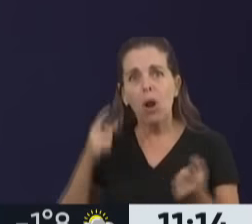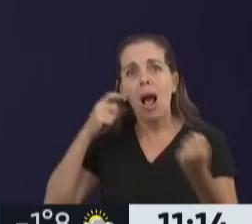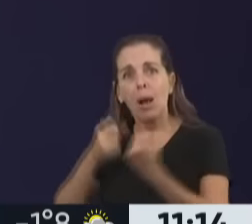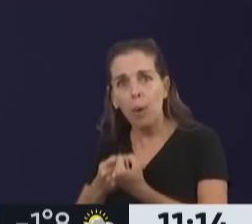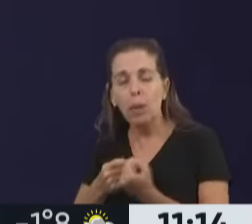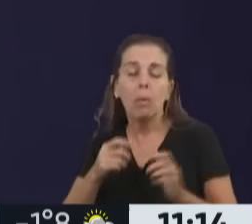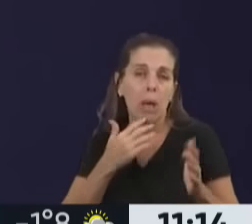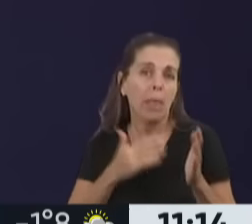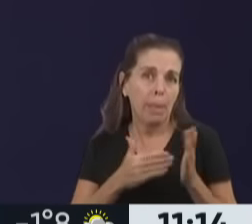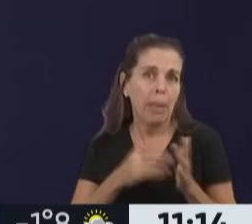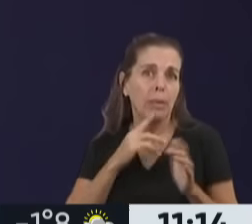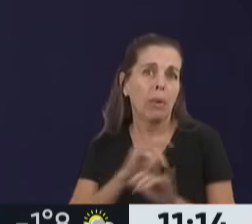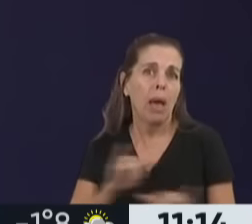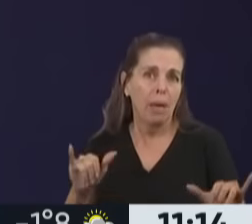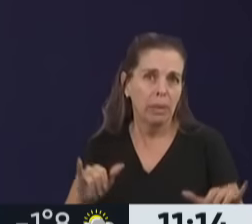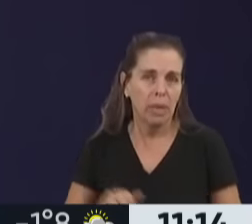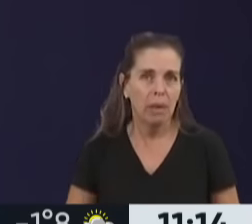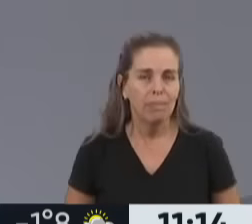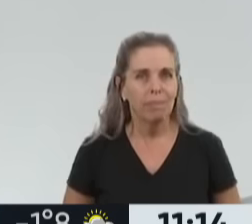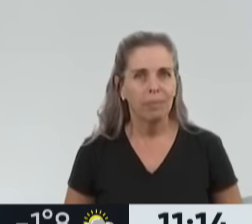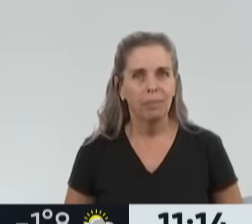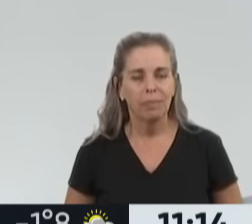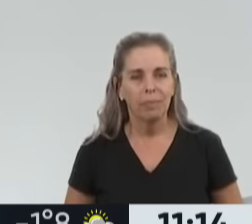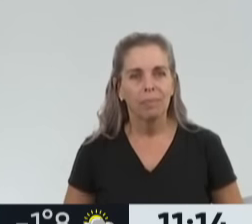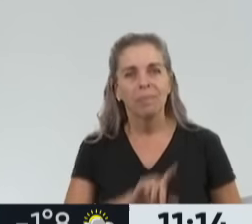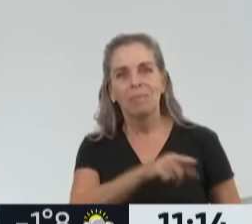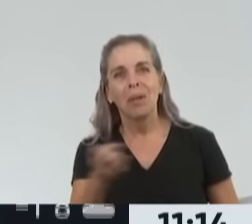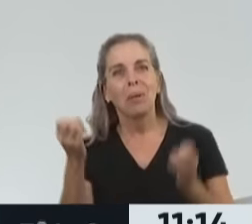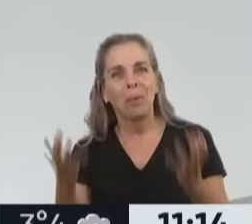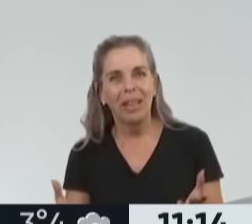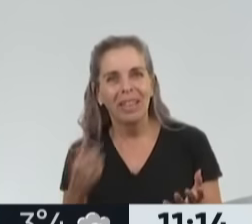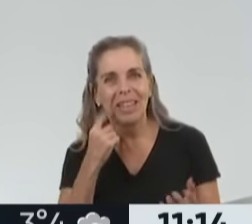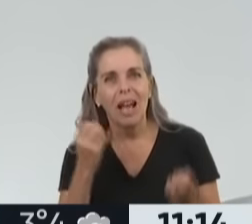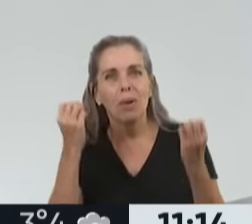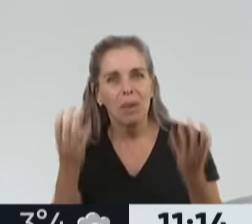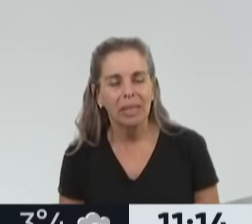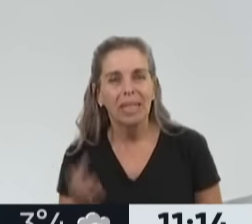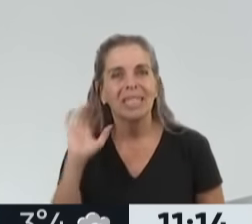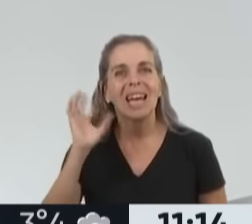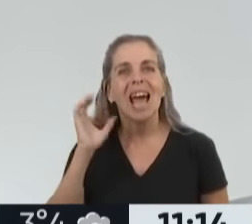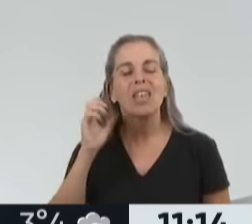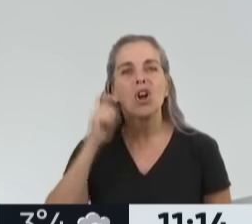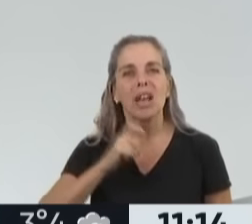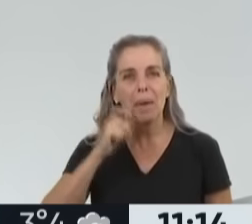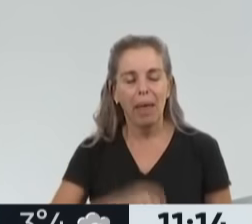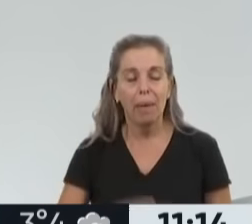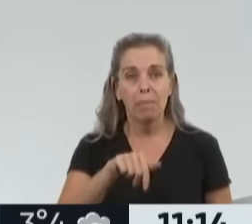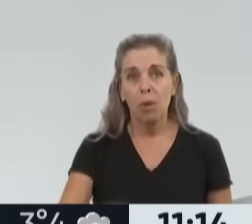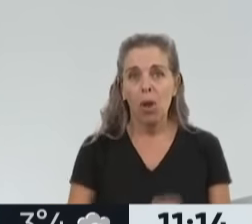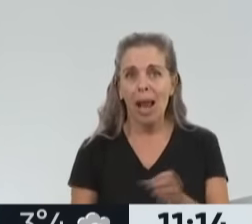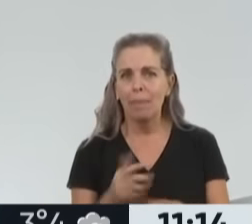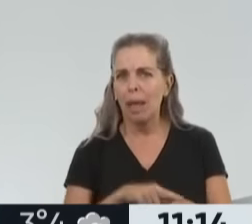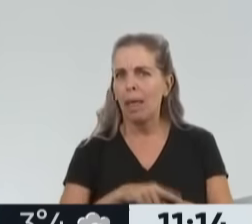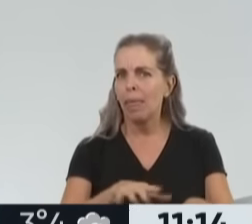comunicaré también Miguel querido qué tal Manuel Buen día Miguel nicolich radio rivadavia esta mañana muy temprano